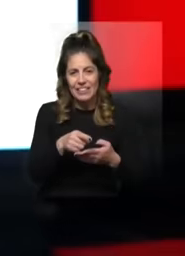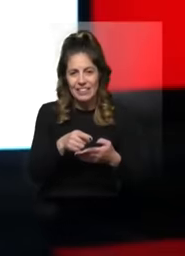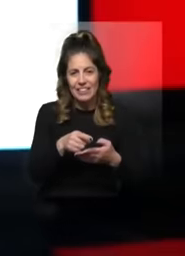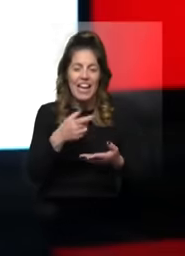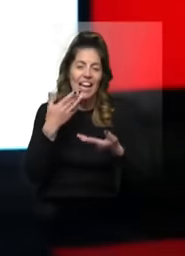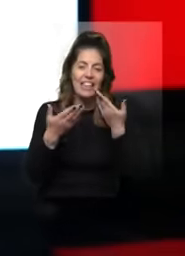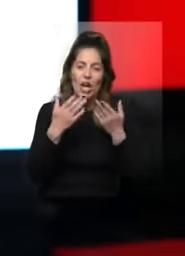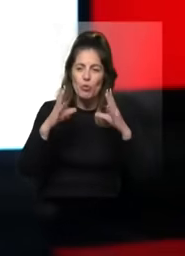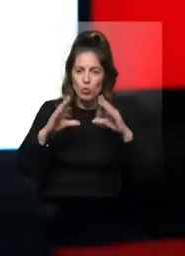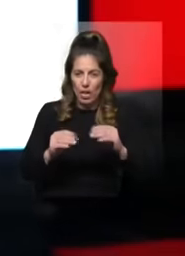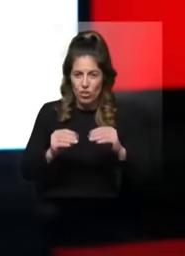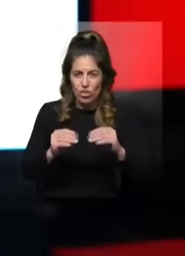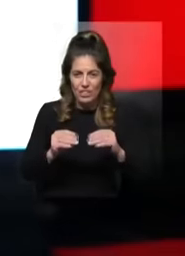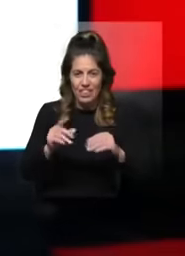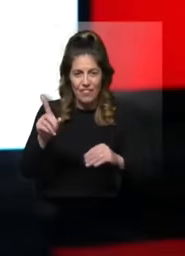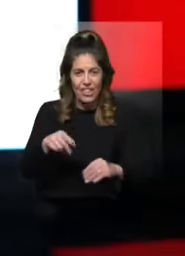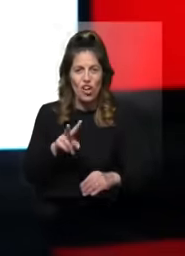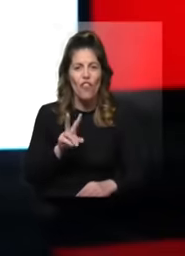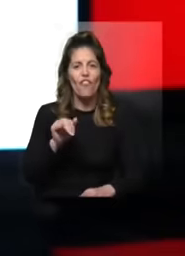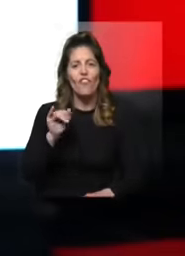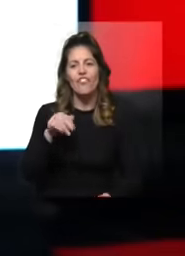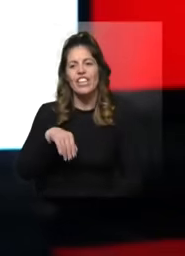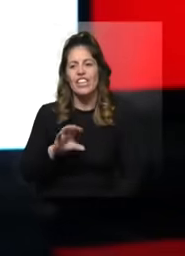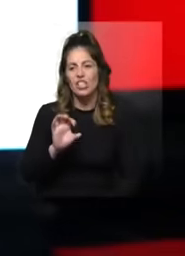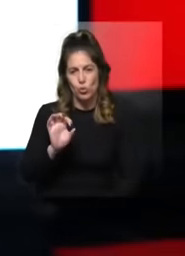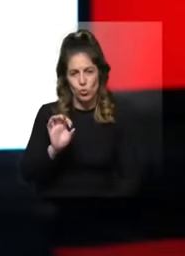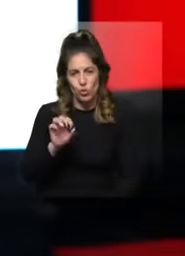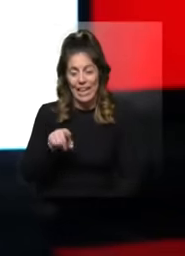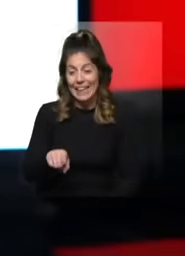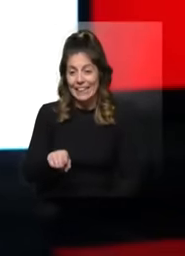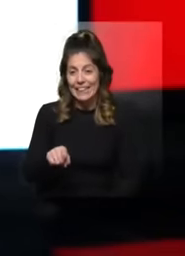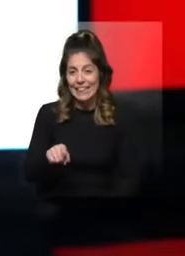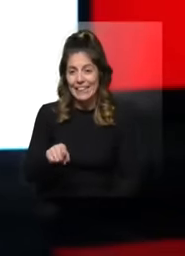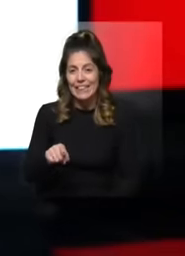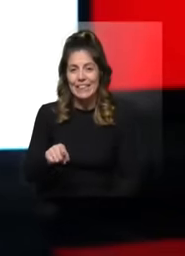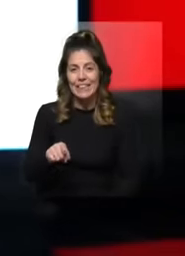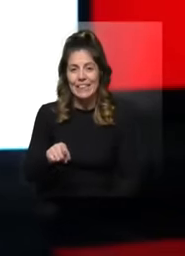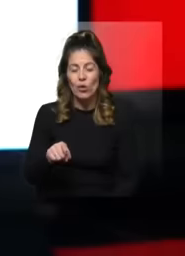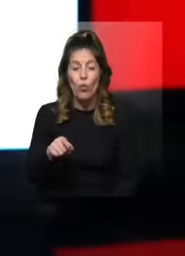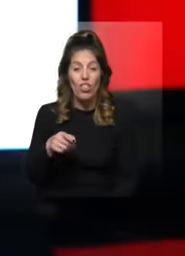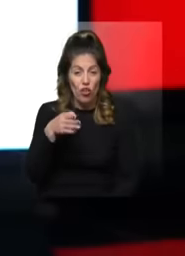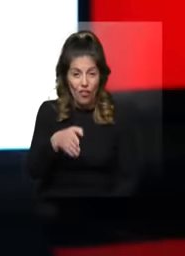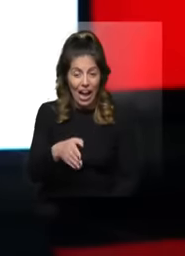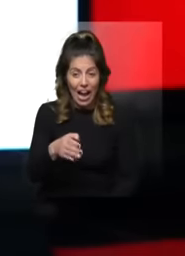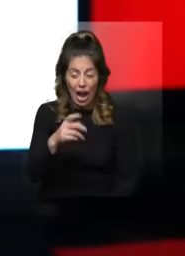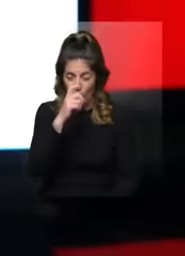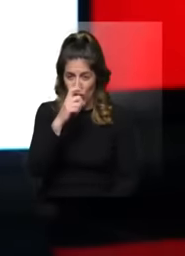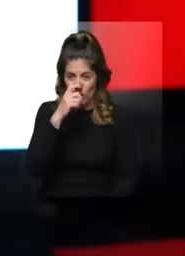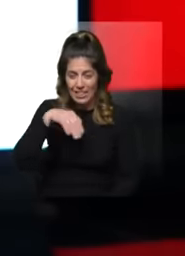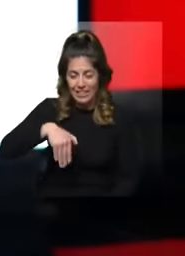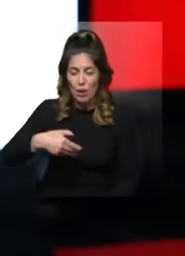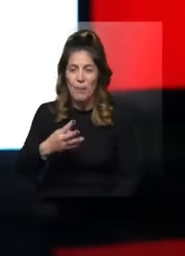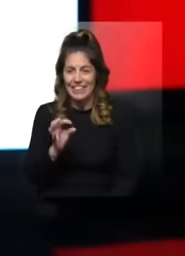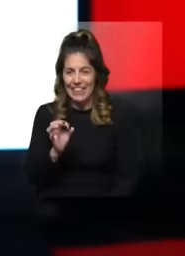una noche que estuvo con Vinicius. Y Horacio sabía, y cuando Mateo va a grabar a Buenos Aires, que yo